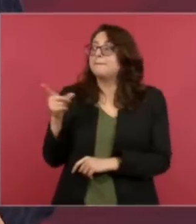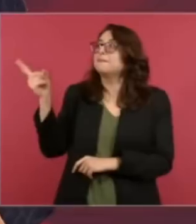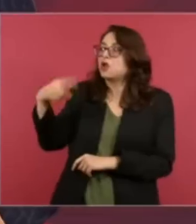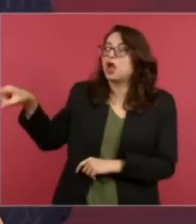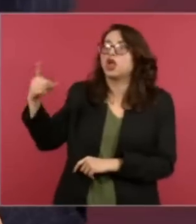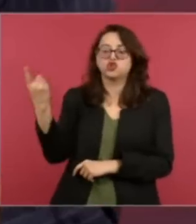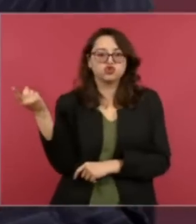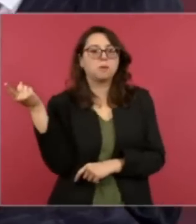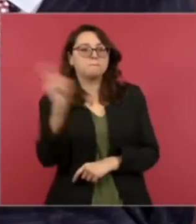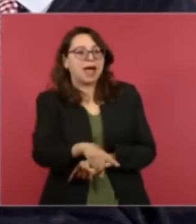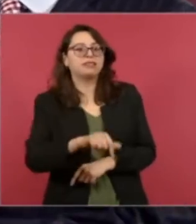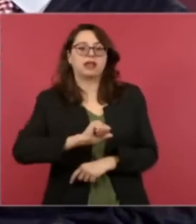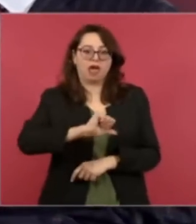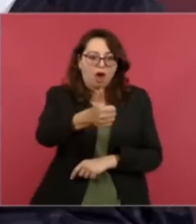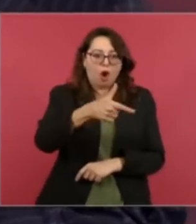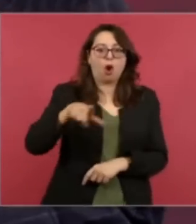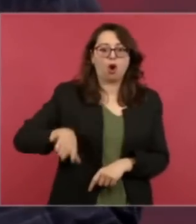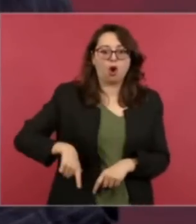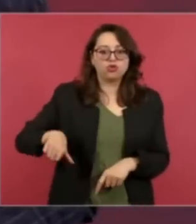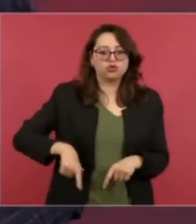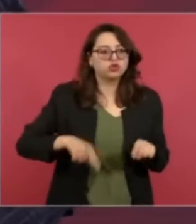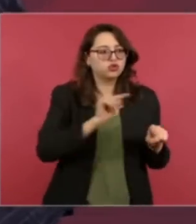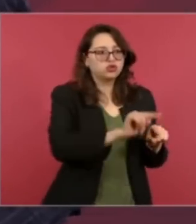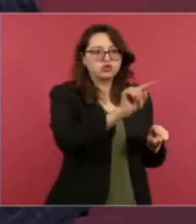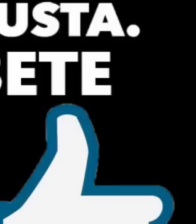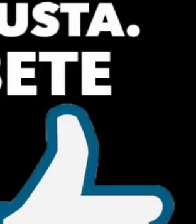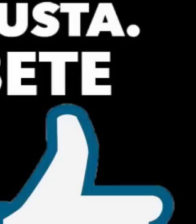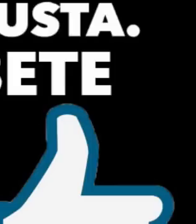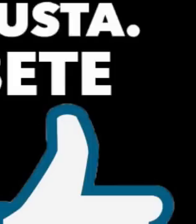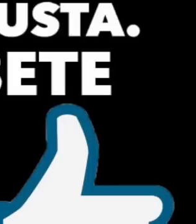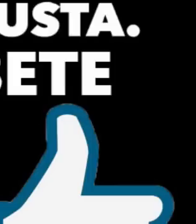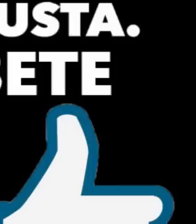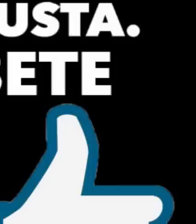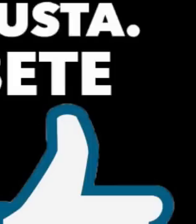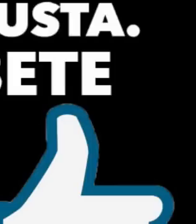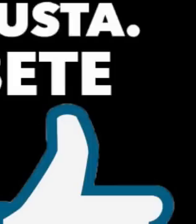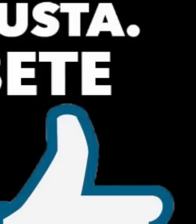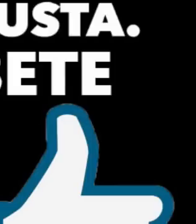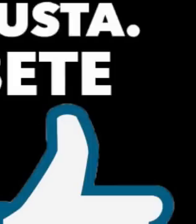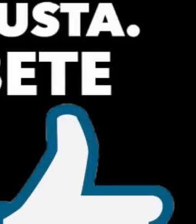Son muy transparentes en los bueyes del compadre.